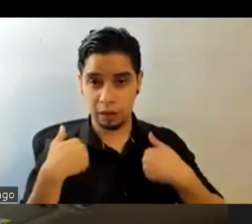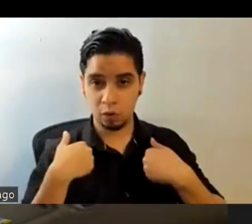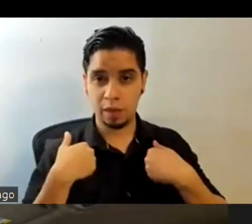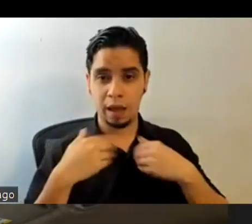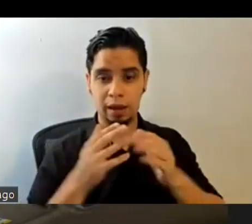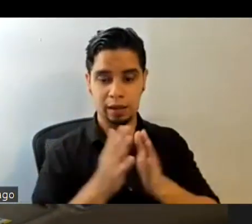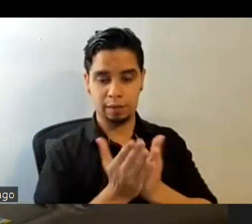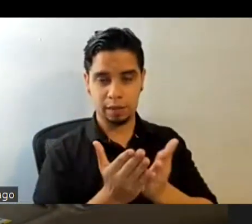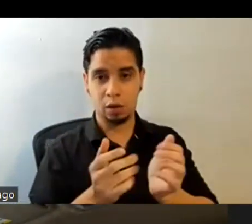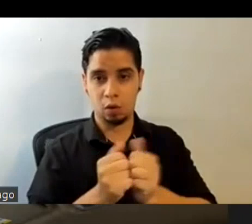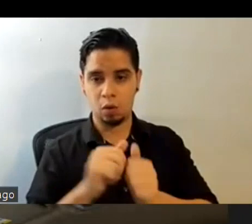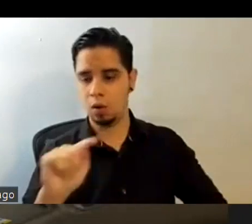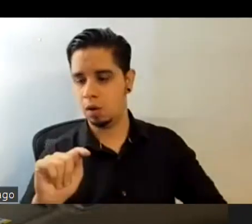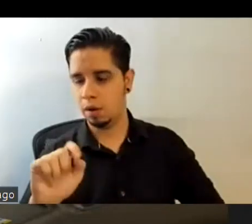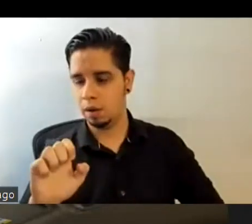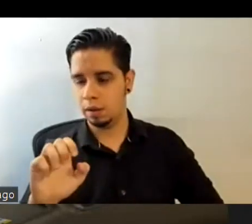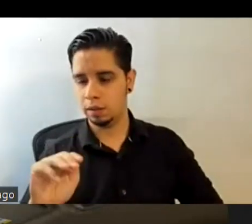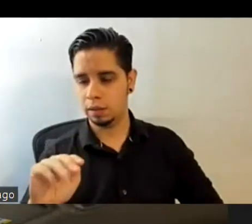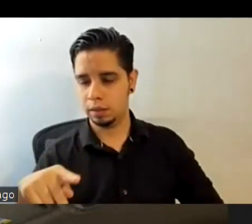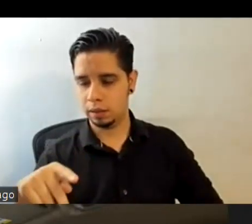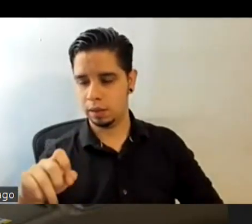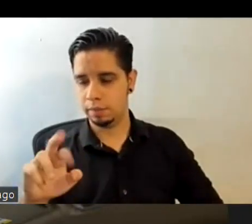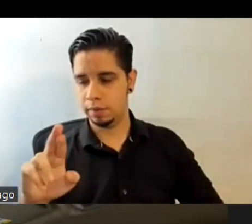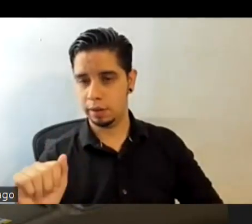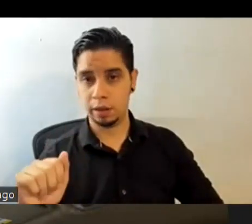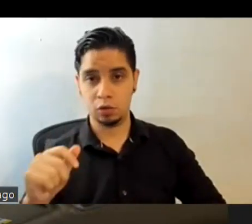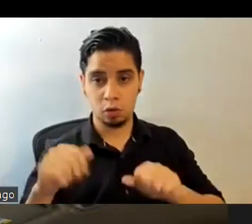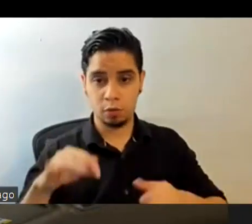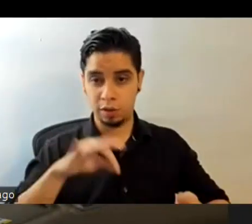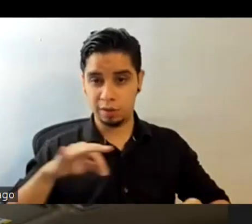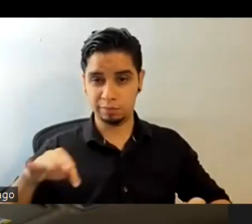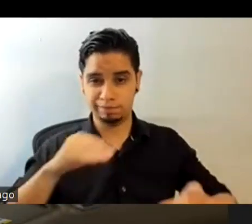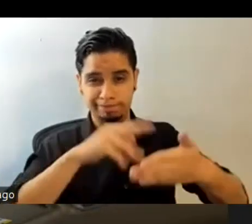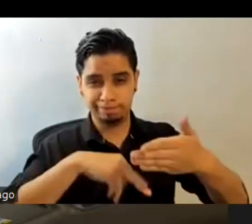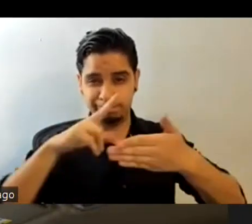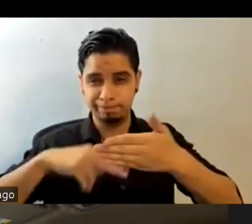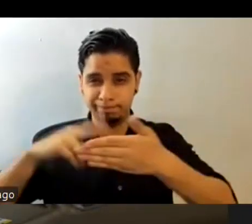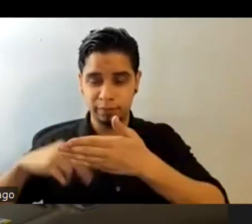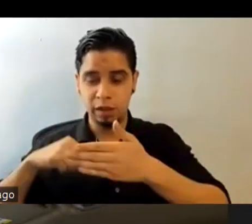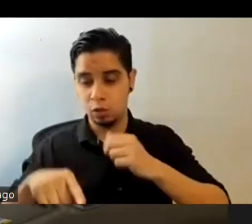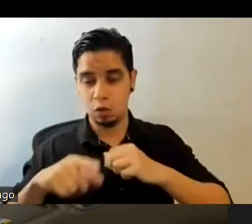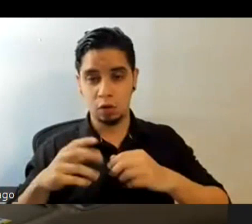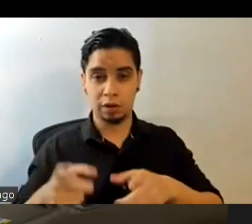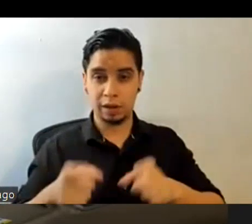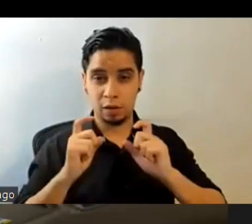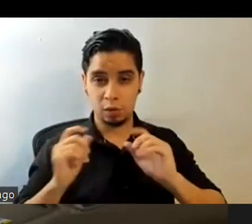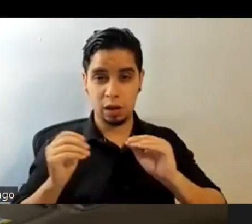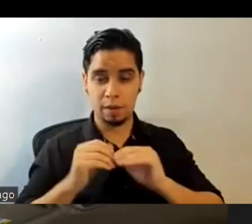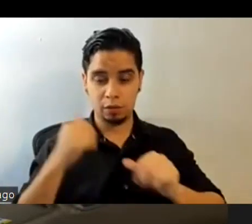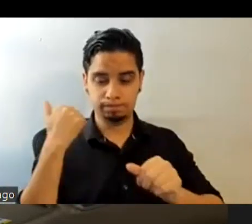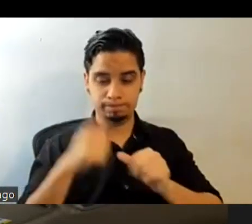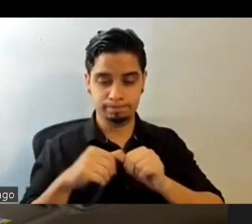tan interesante porque yo podía crear lo que yo quisiera en esa libreta. Y eso es uno de los regalos que yo más recuerdo de mi